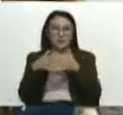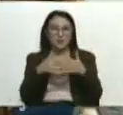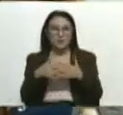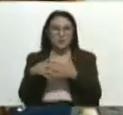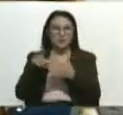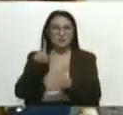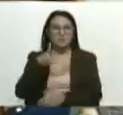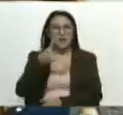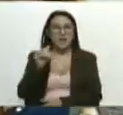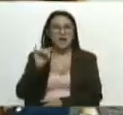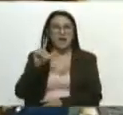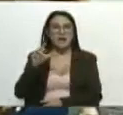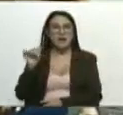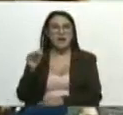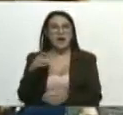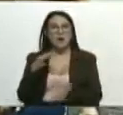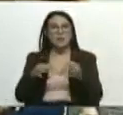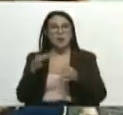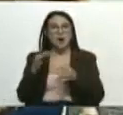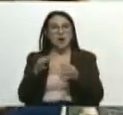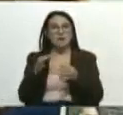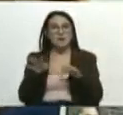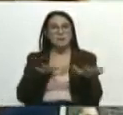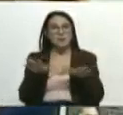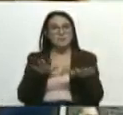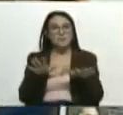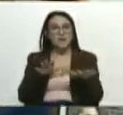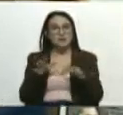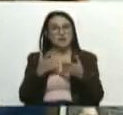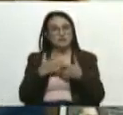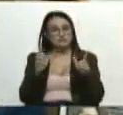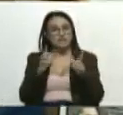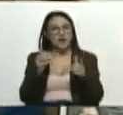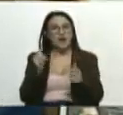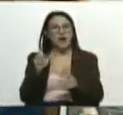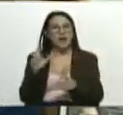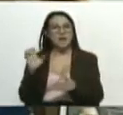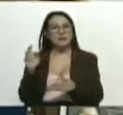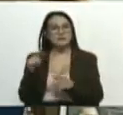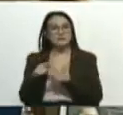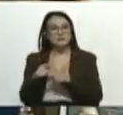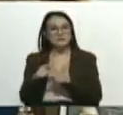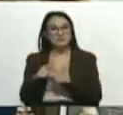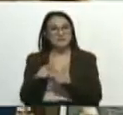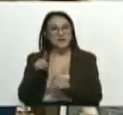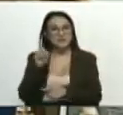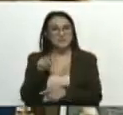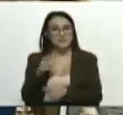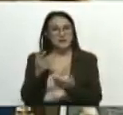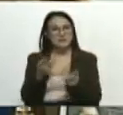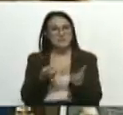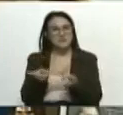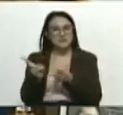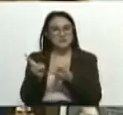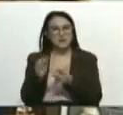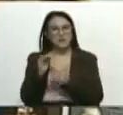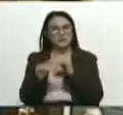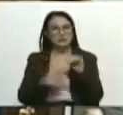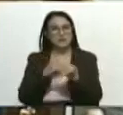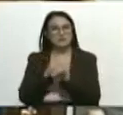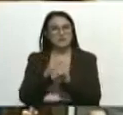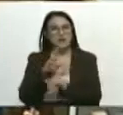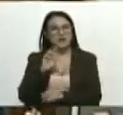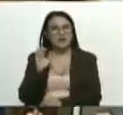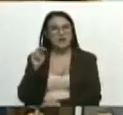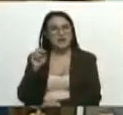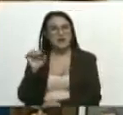Laila Tajaldini, abogada del movimiento Free Alex Saab, que se llevó a cabo acá en nuestro país, pero también está como invitado internacional René